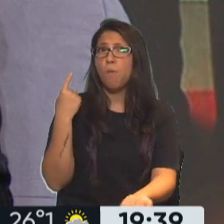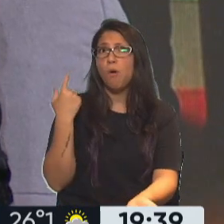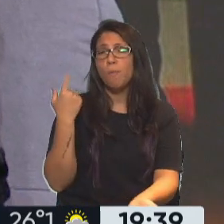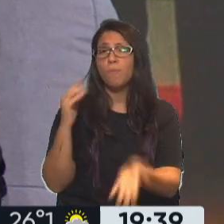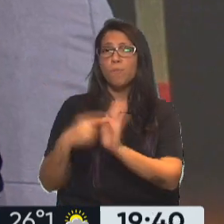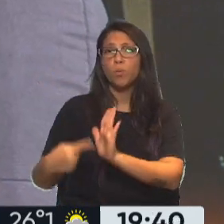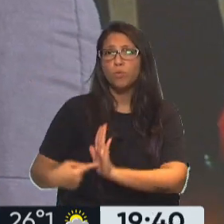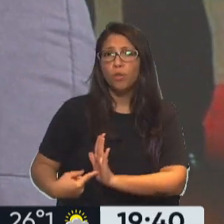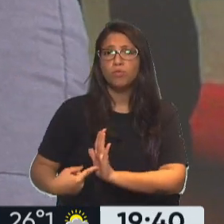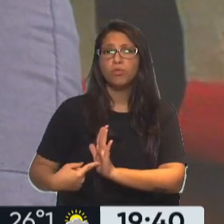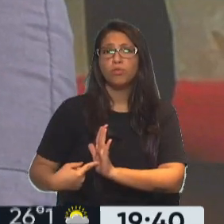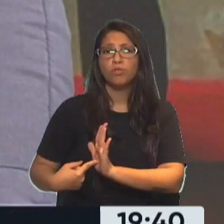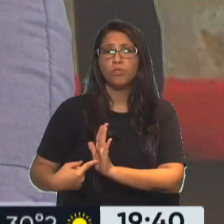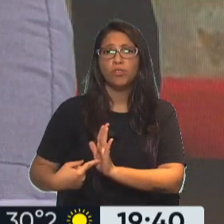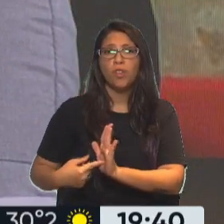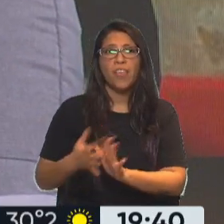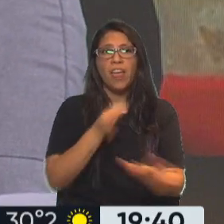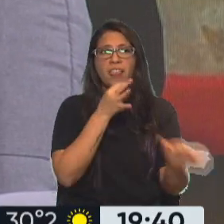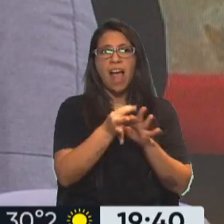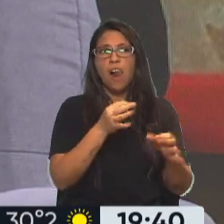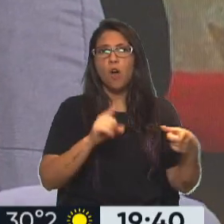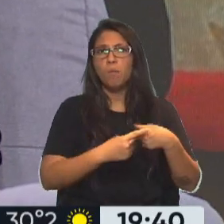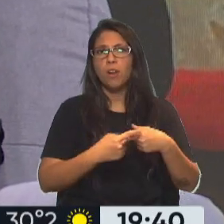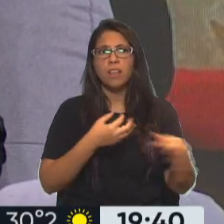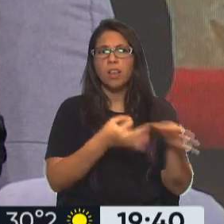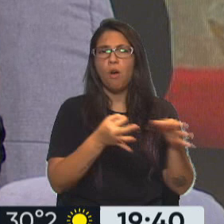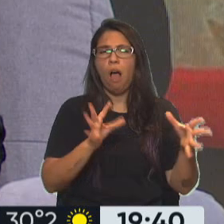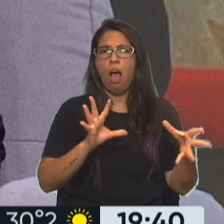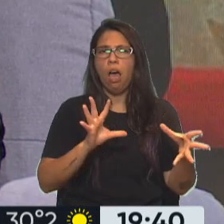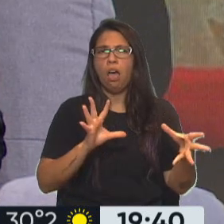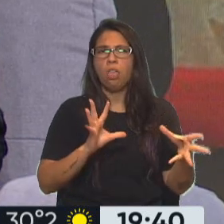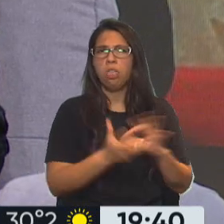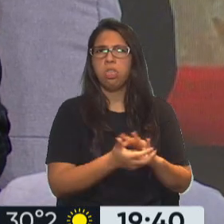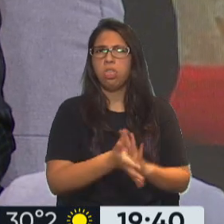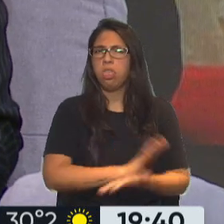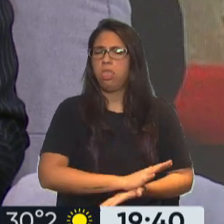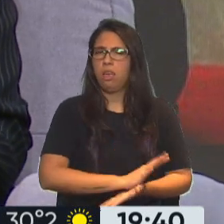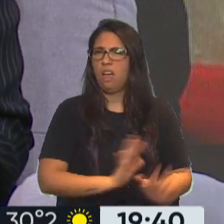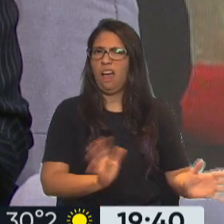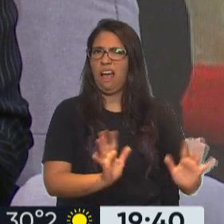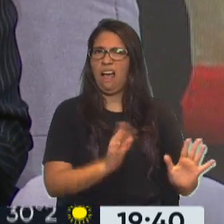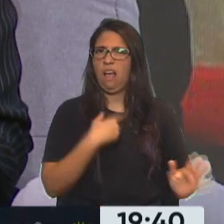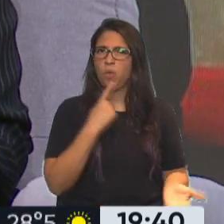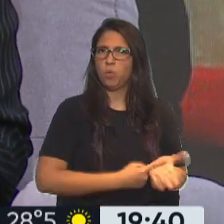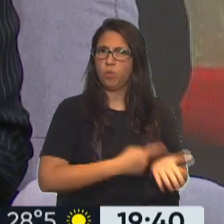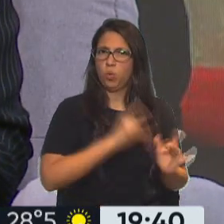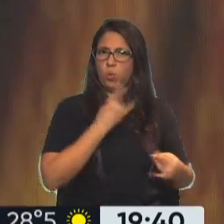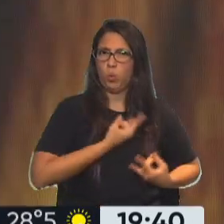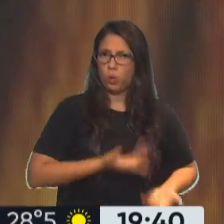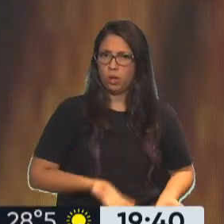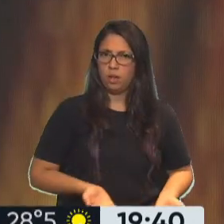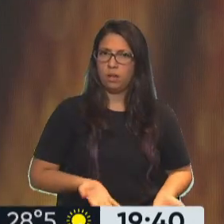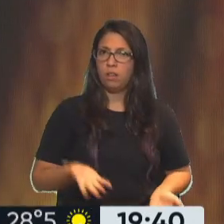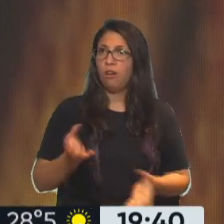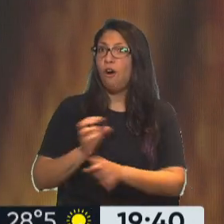de suprimir el diálogo político, suprimir los poderes políticos. Y yo siempre digo lo mismo, Horacio, el horror nunca se presenta como